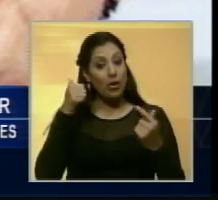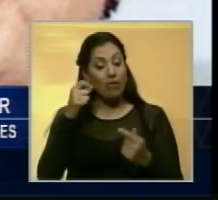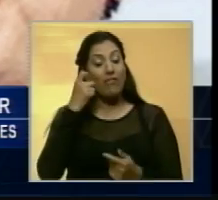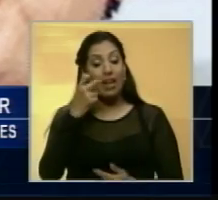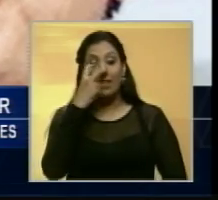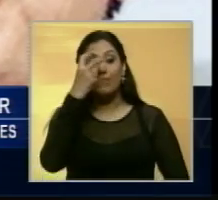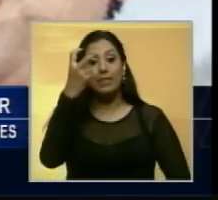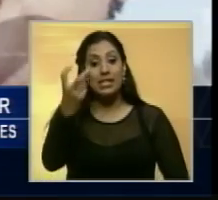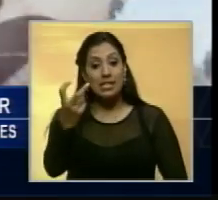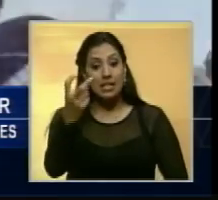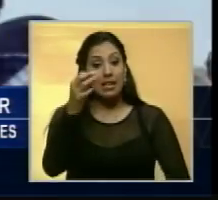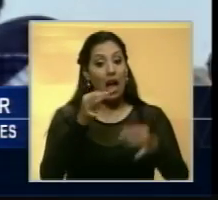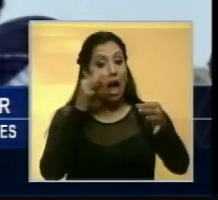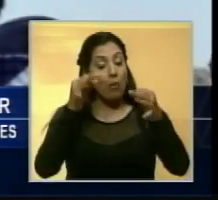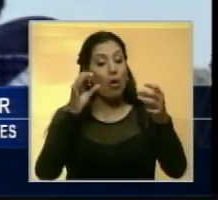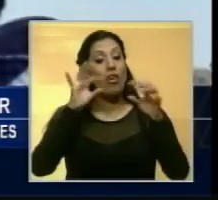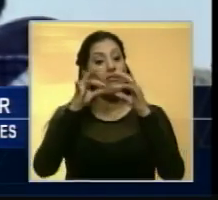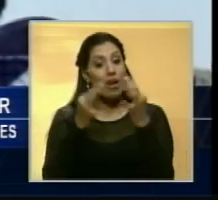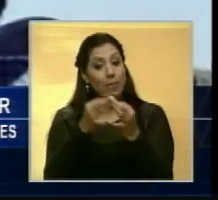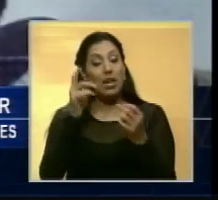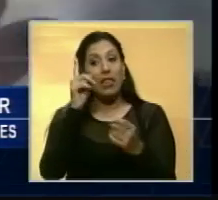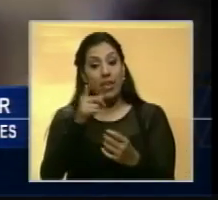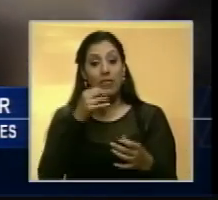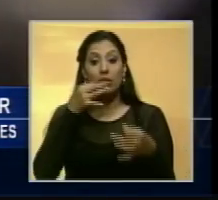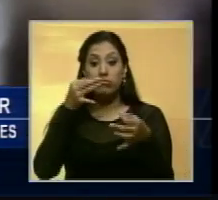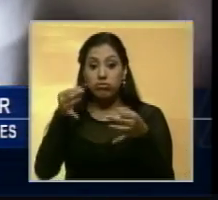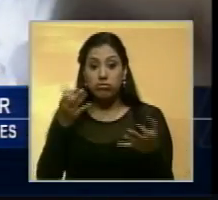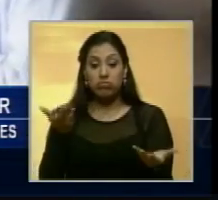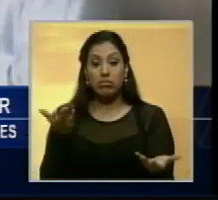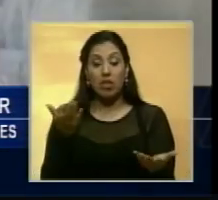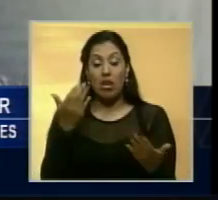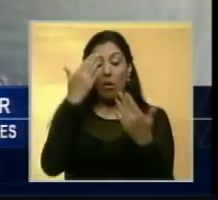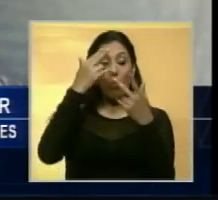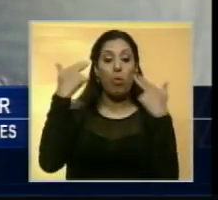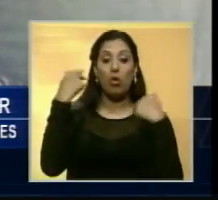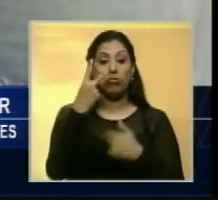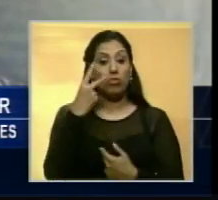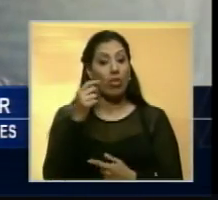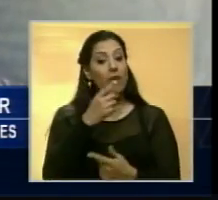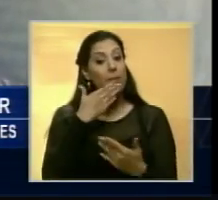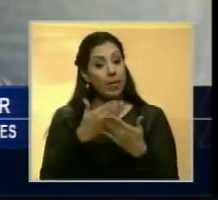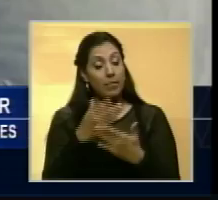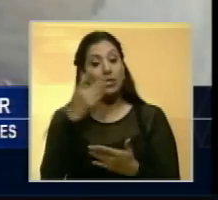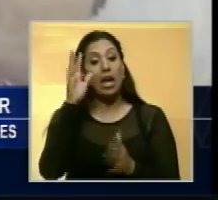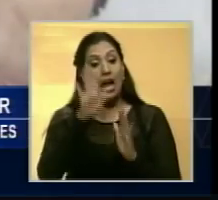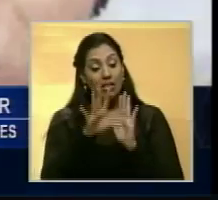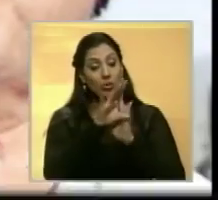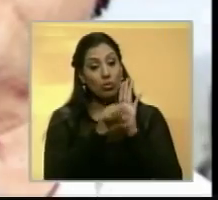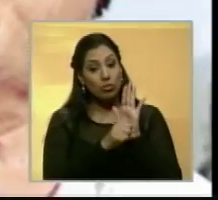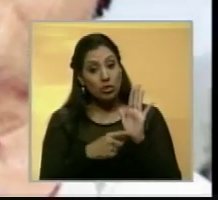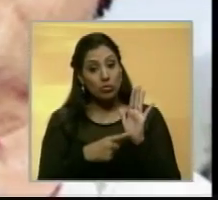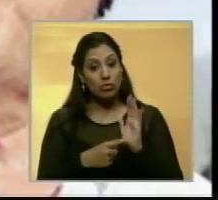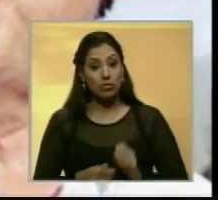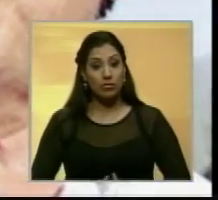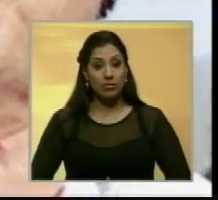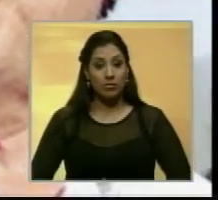ser visitado por su abogado, familiares y el cónsul chileno, de acuerdo con las facultades que le confiere la Convención de